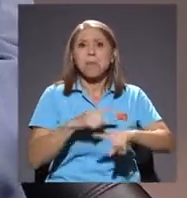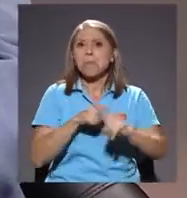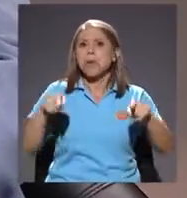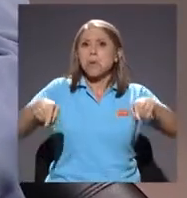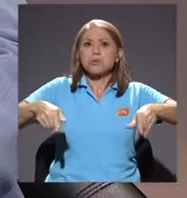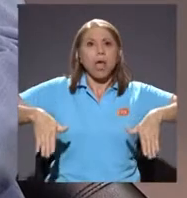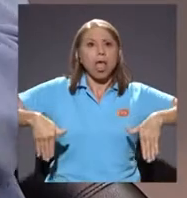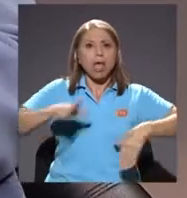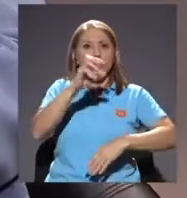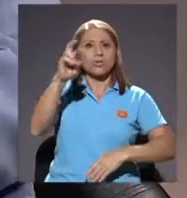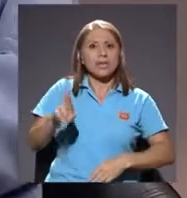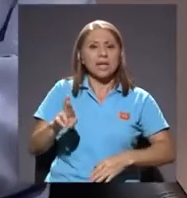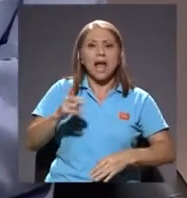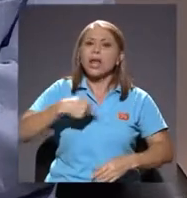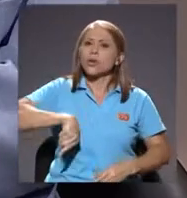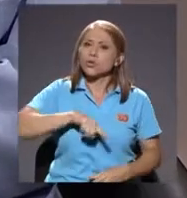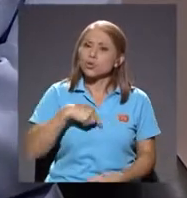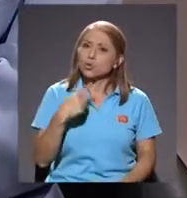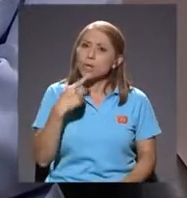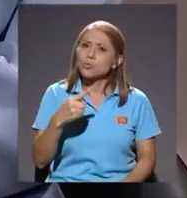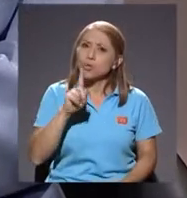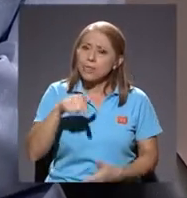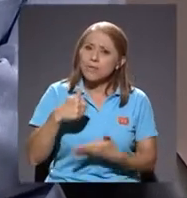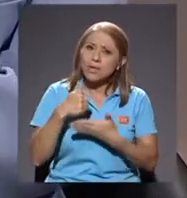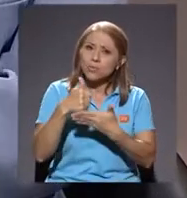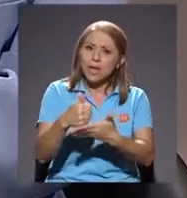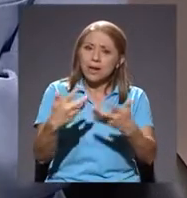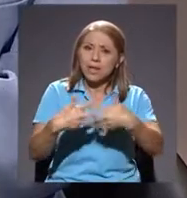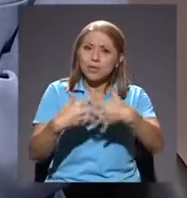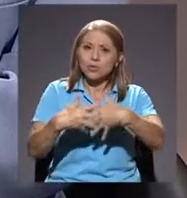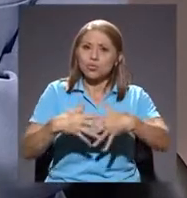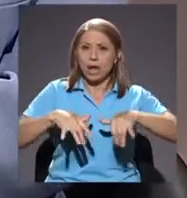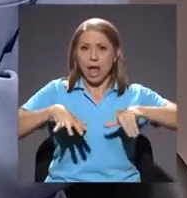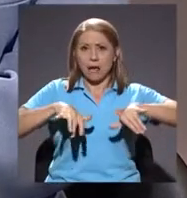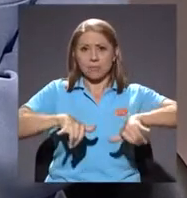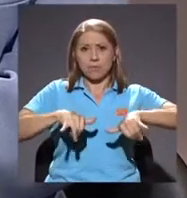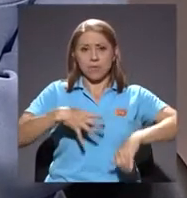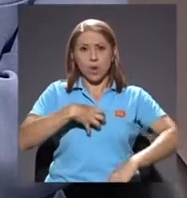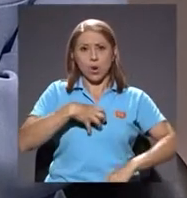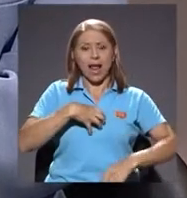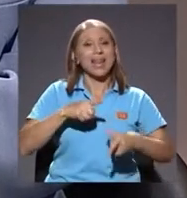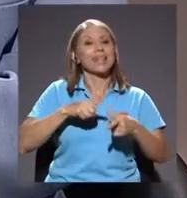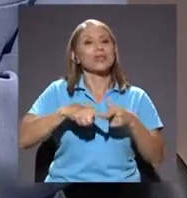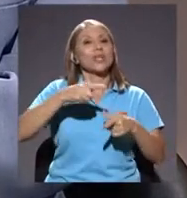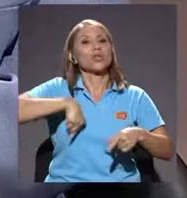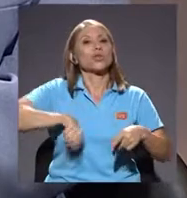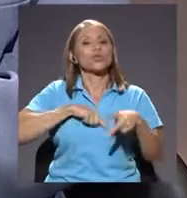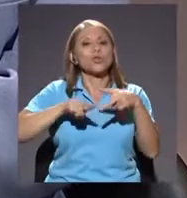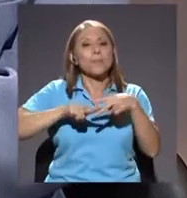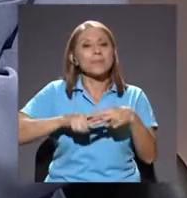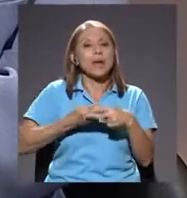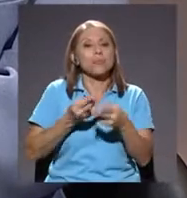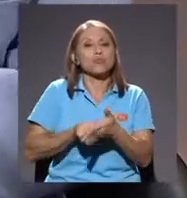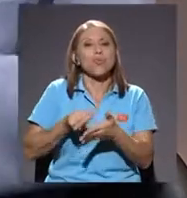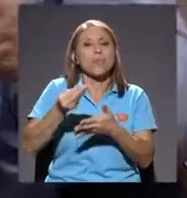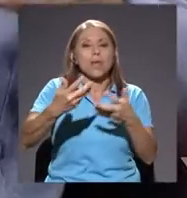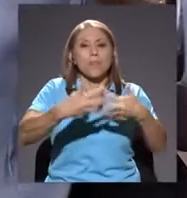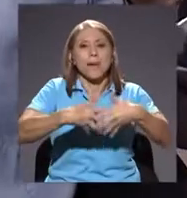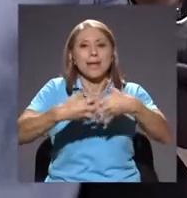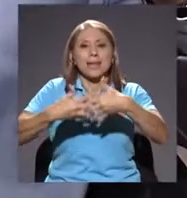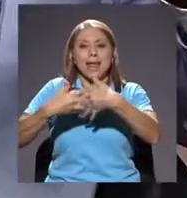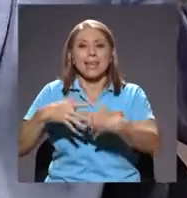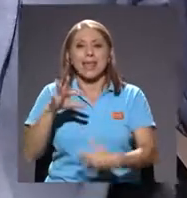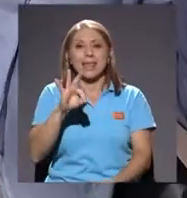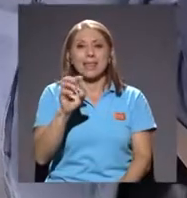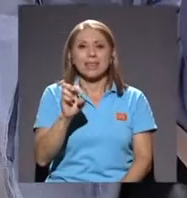hay que ayudar a la industria local y entonces empezamos y compramos maquinaria de termoformado y empezamos a tener